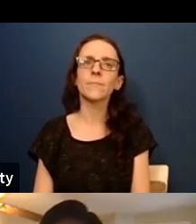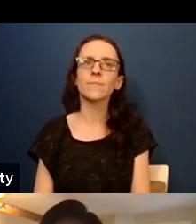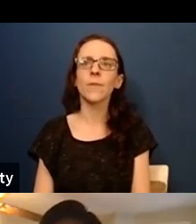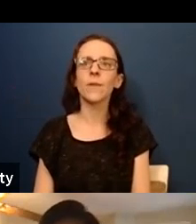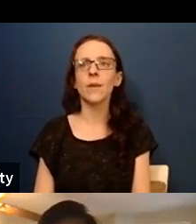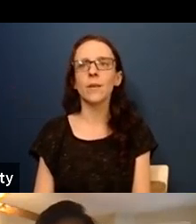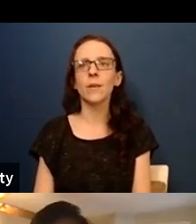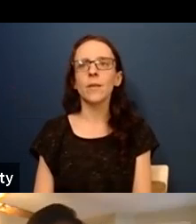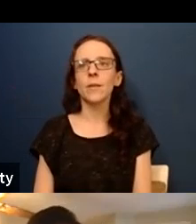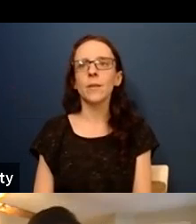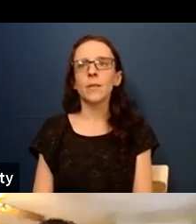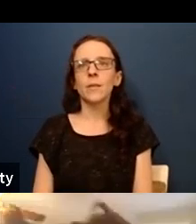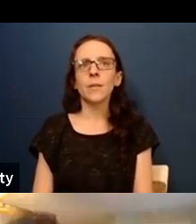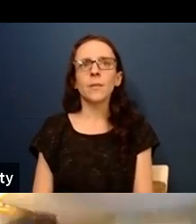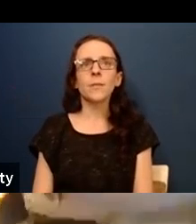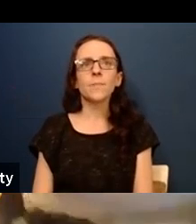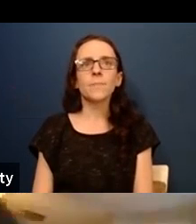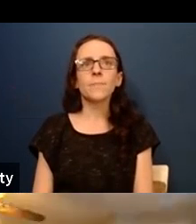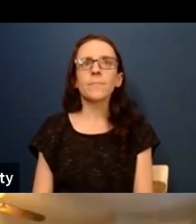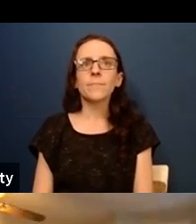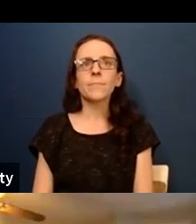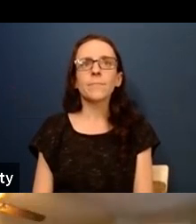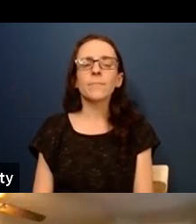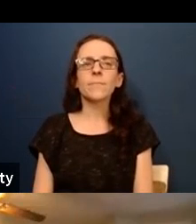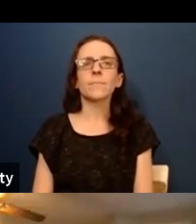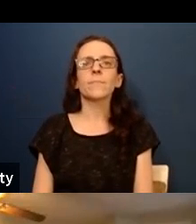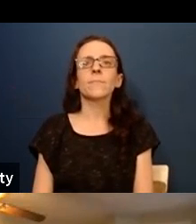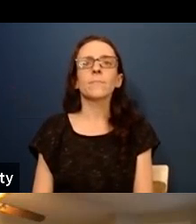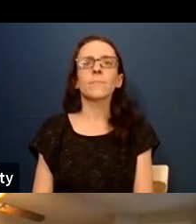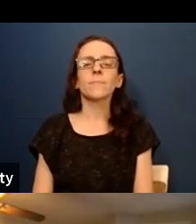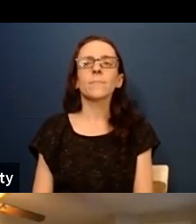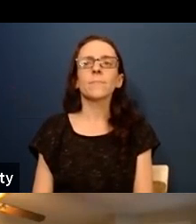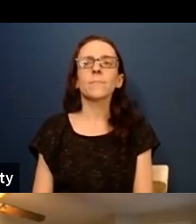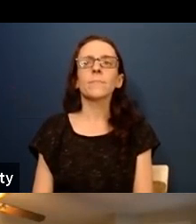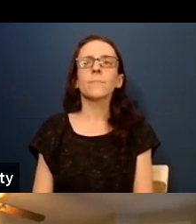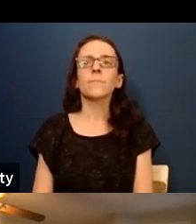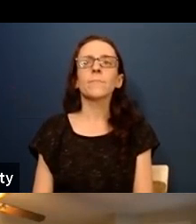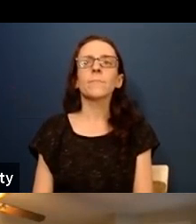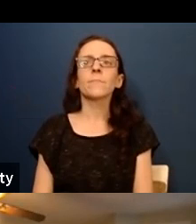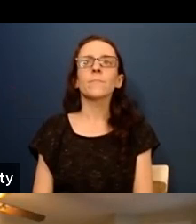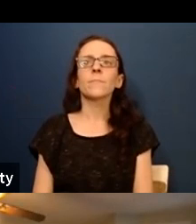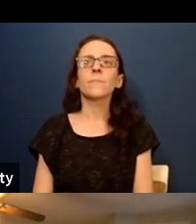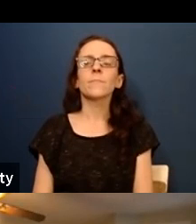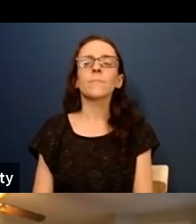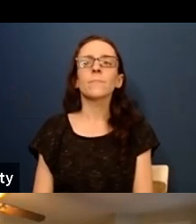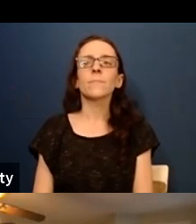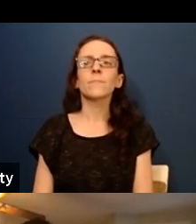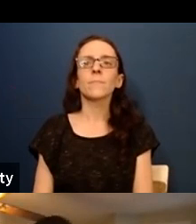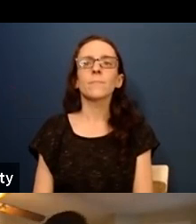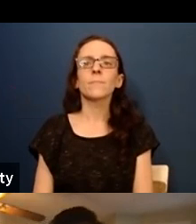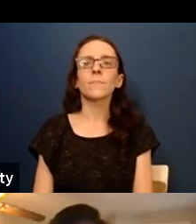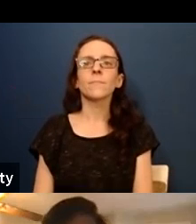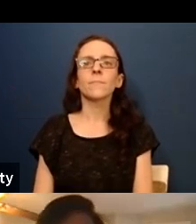hoy. Para poder acceder al idioma español y poder escuchar esta reunión en español, una vez haya